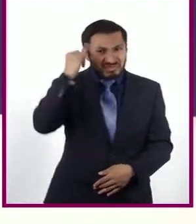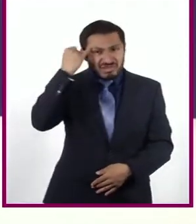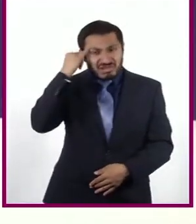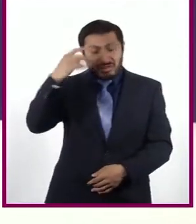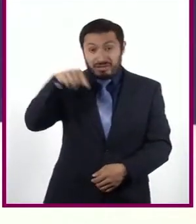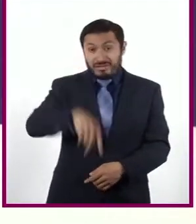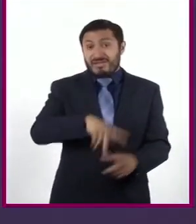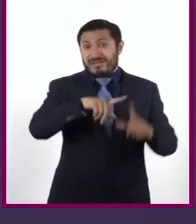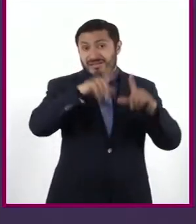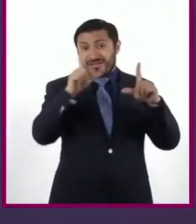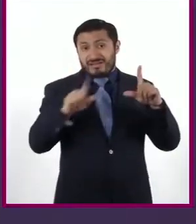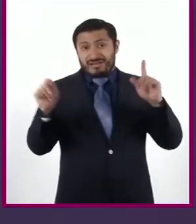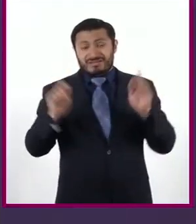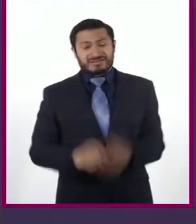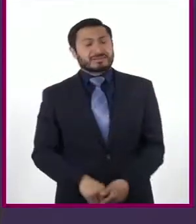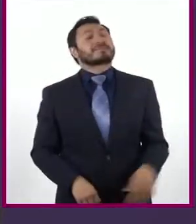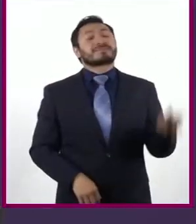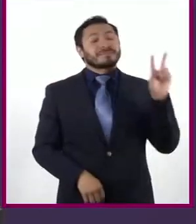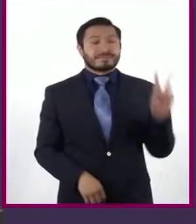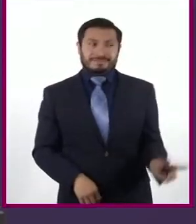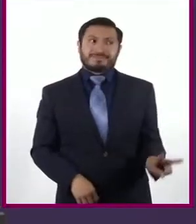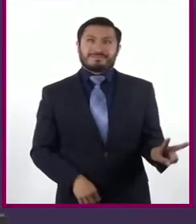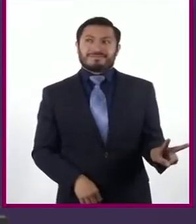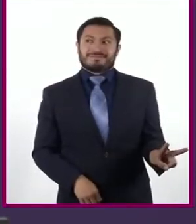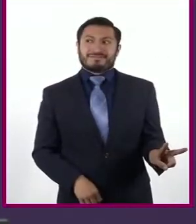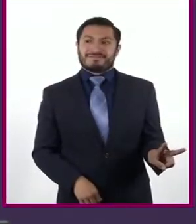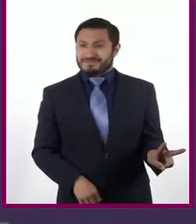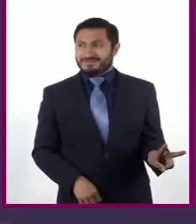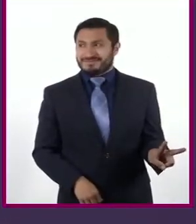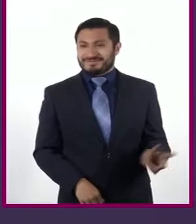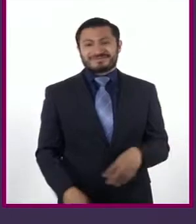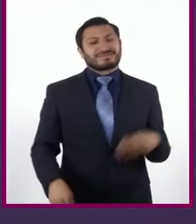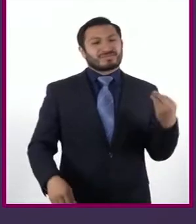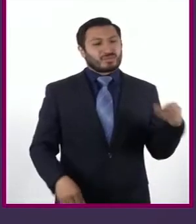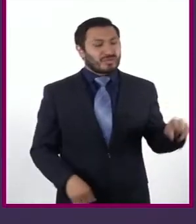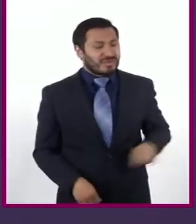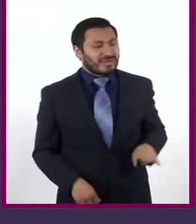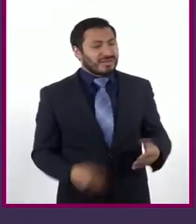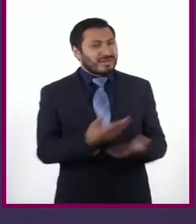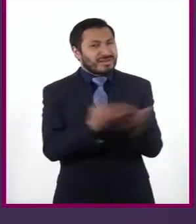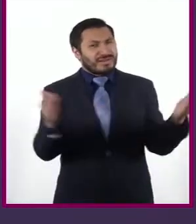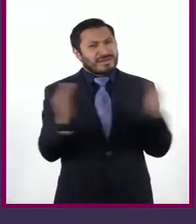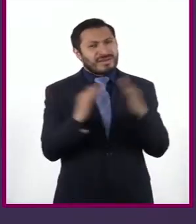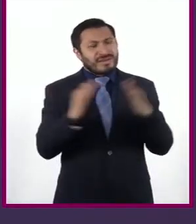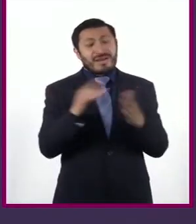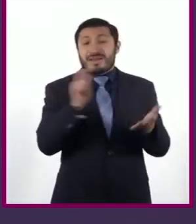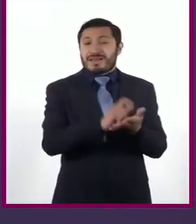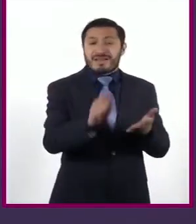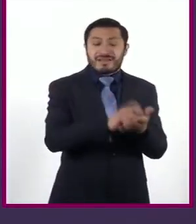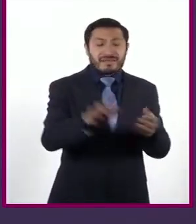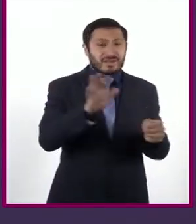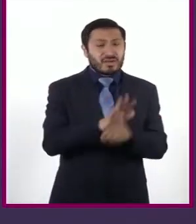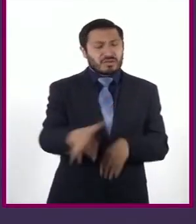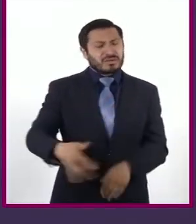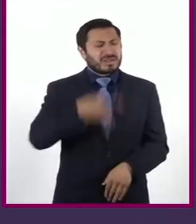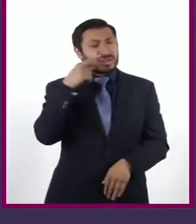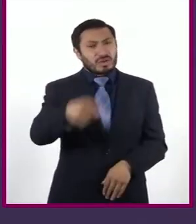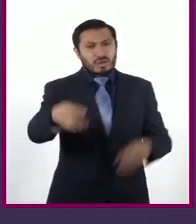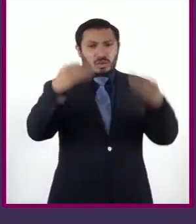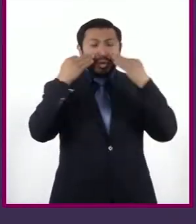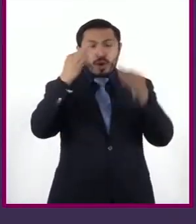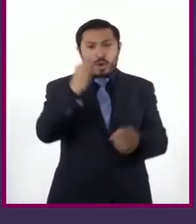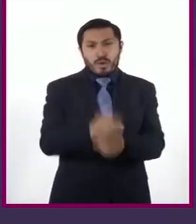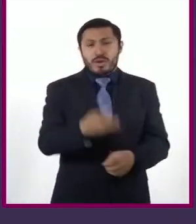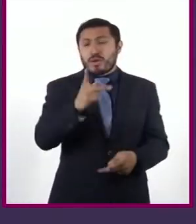nuestro país. Así es. Será interesante que en casa escriban lo que sintieron al escuchar este poema.